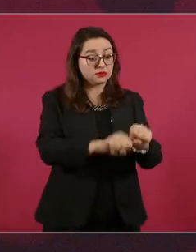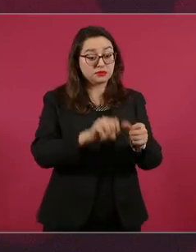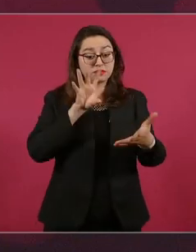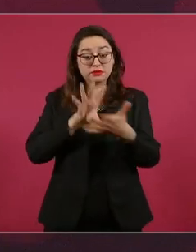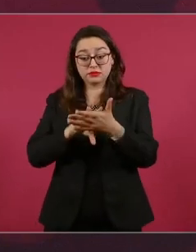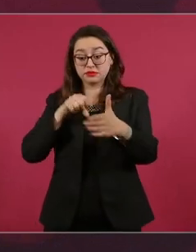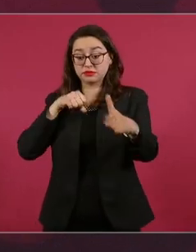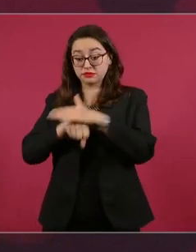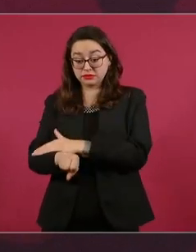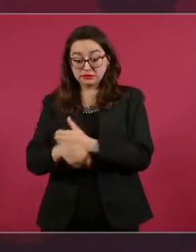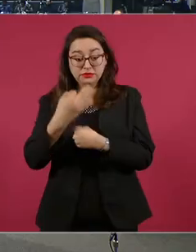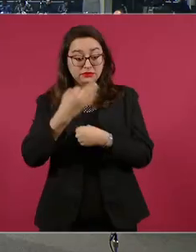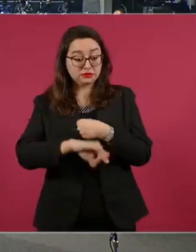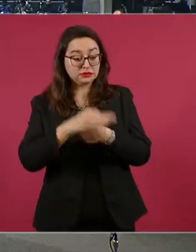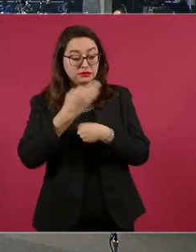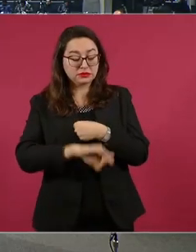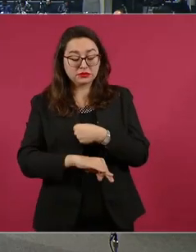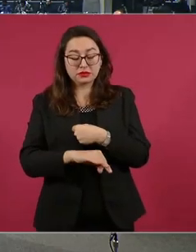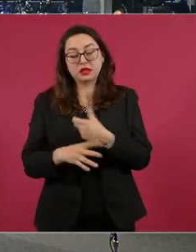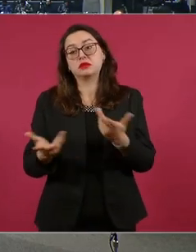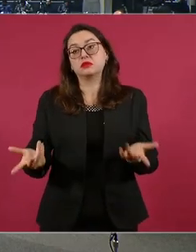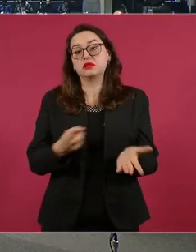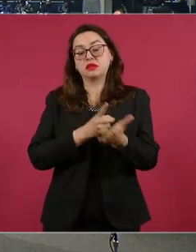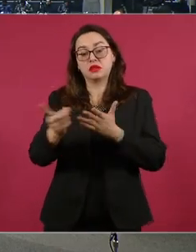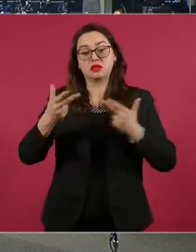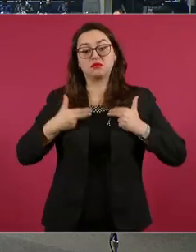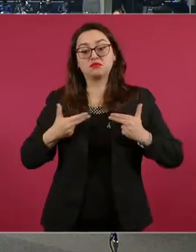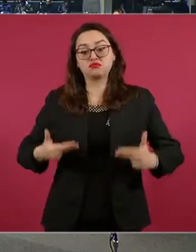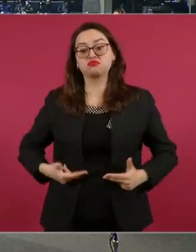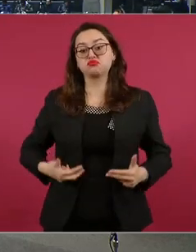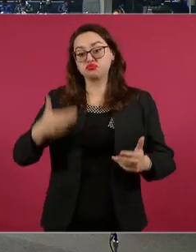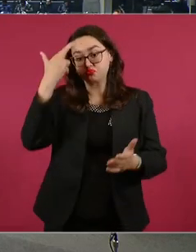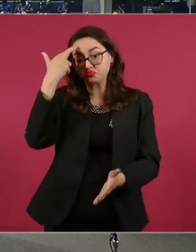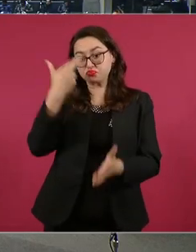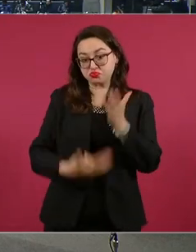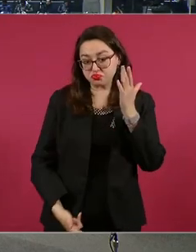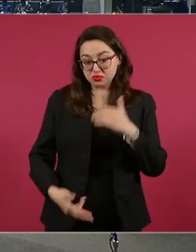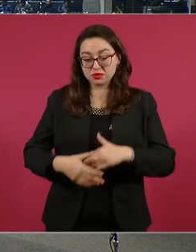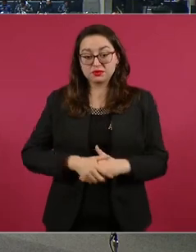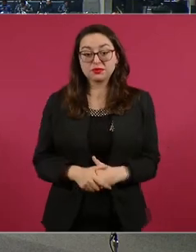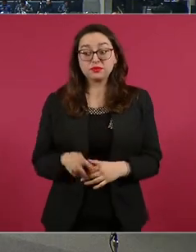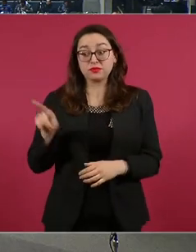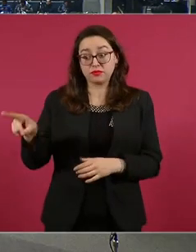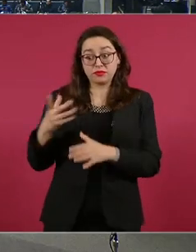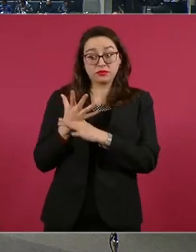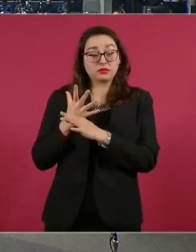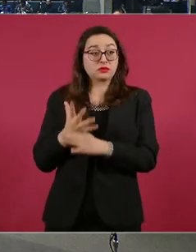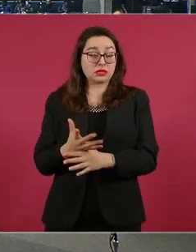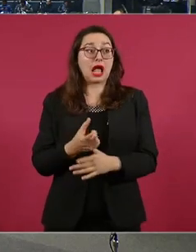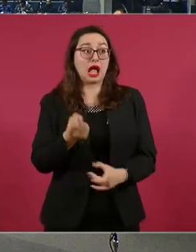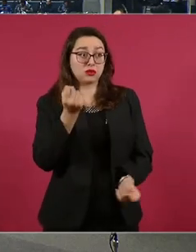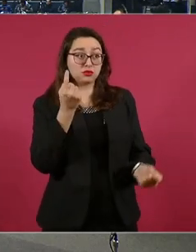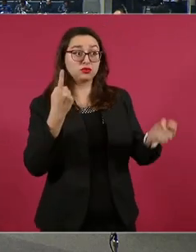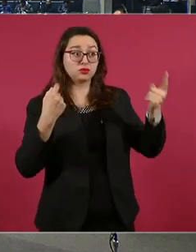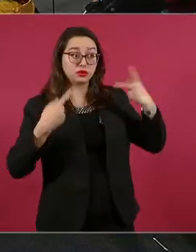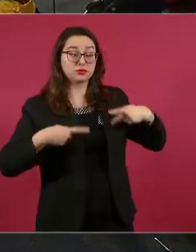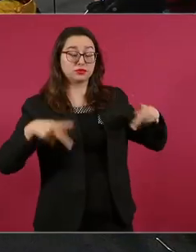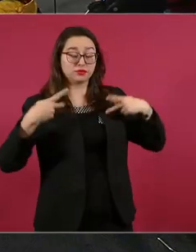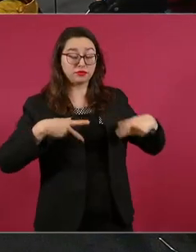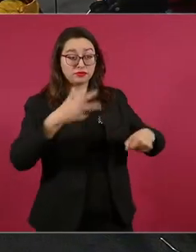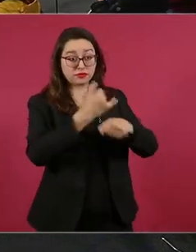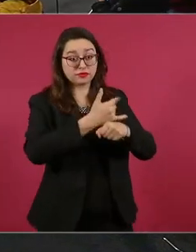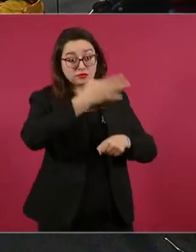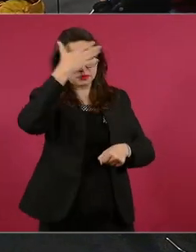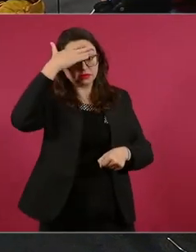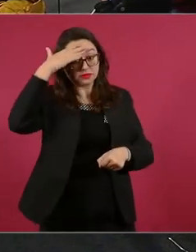se aplica de forma pareja, es lo que ellos mencionan. Si se aplica para todos, hay quienes pudieran ser inocentes y se les aplica pues la prisión